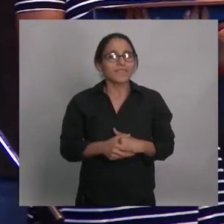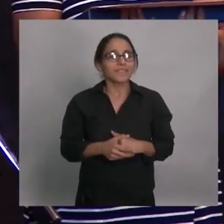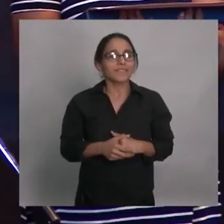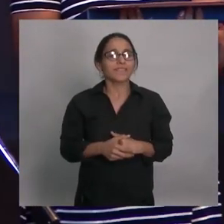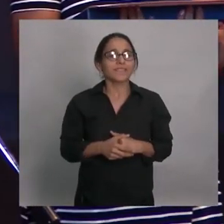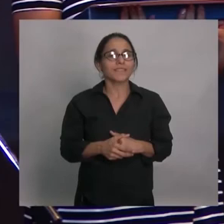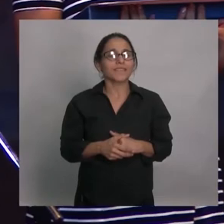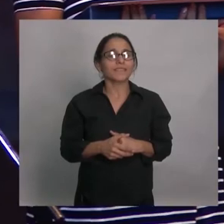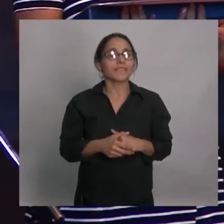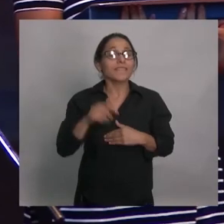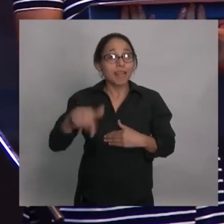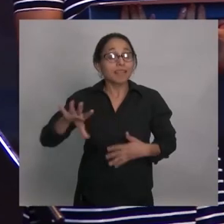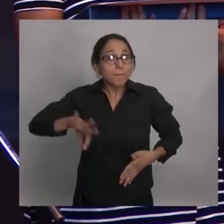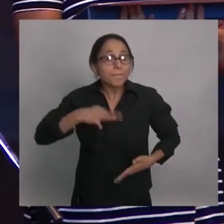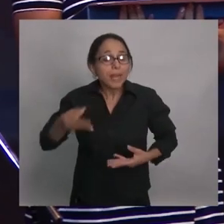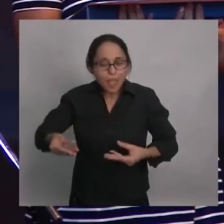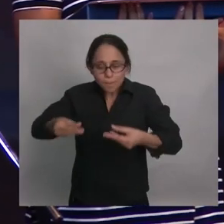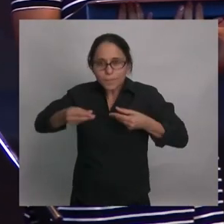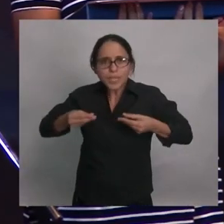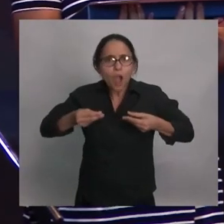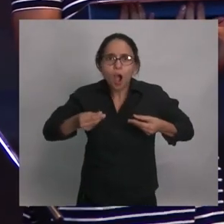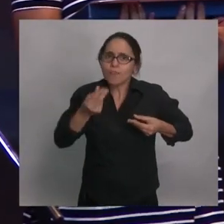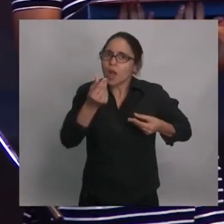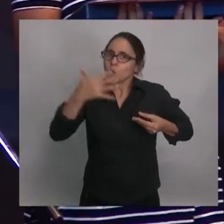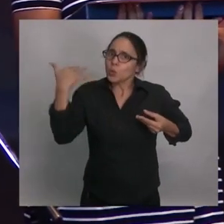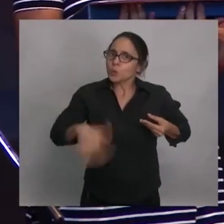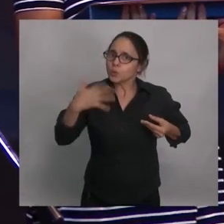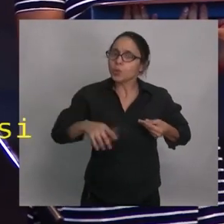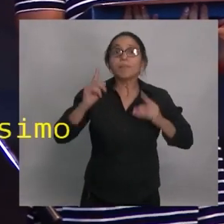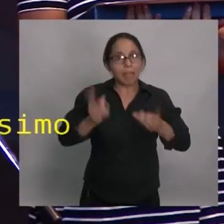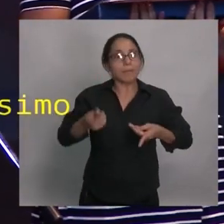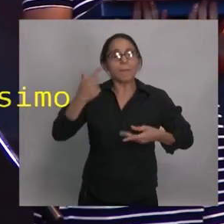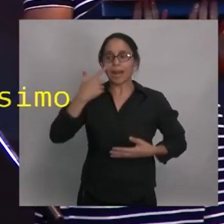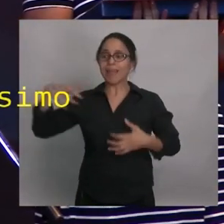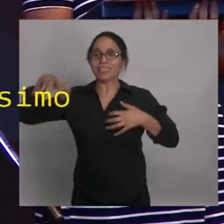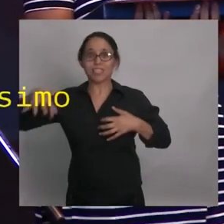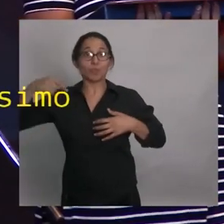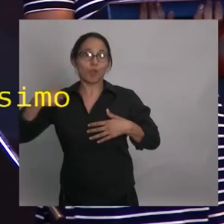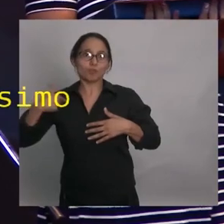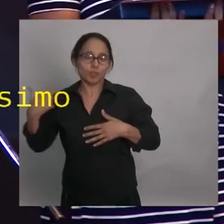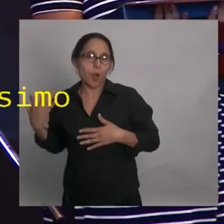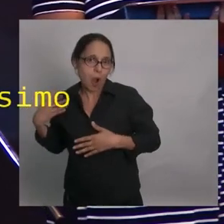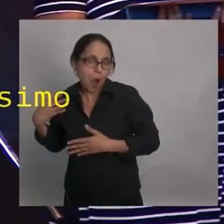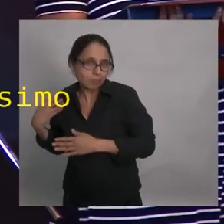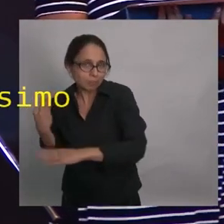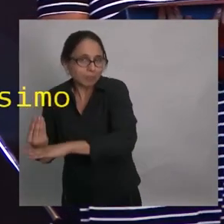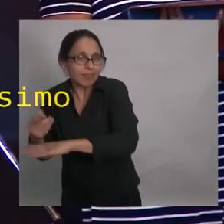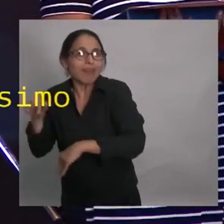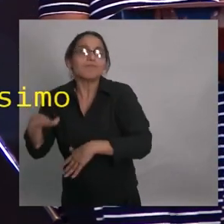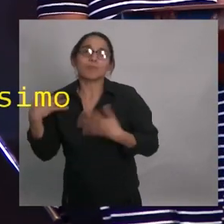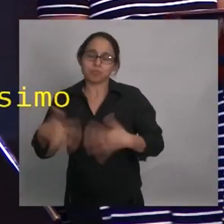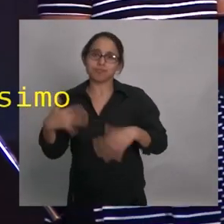street ante oxfam organization and lead esto significa mucho para mí y para